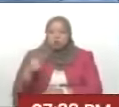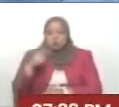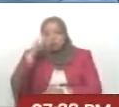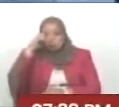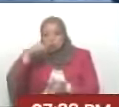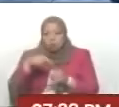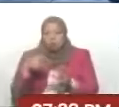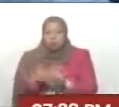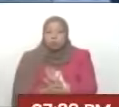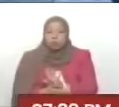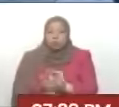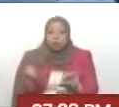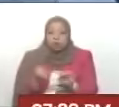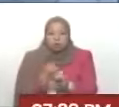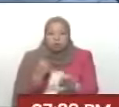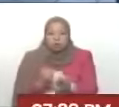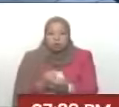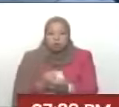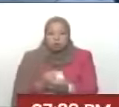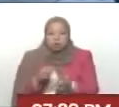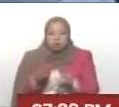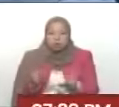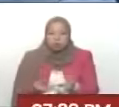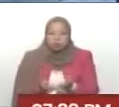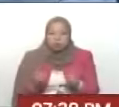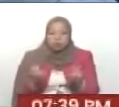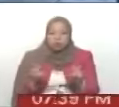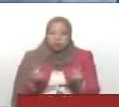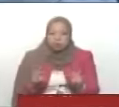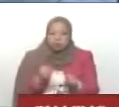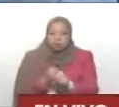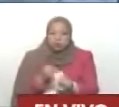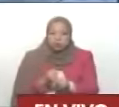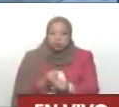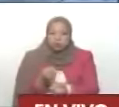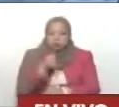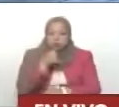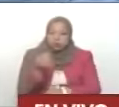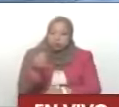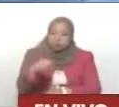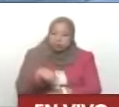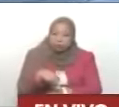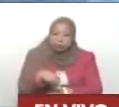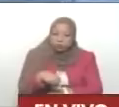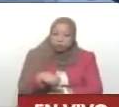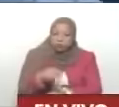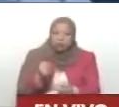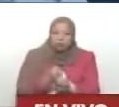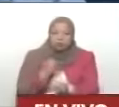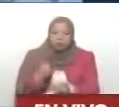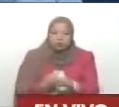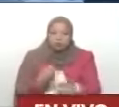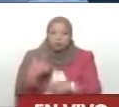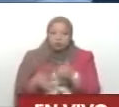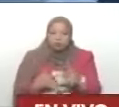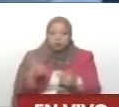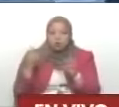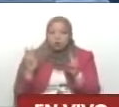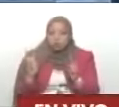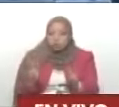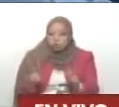ventajas de trabajar con el mundo nuevo, con una canasta de monedas